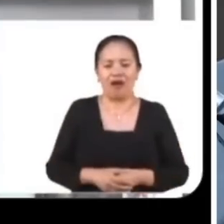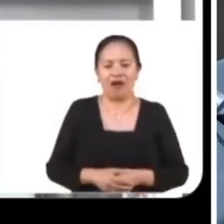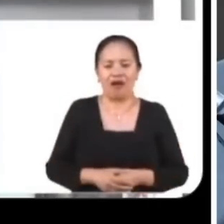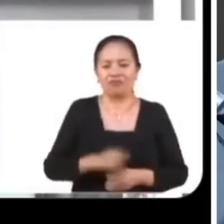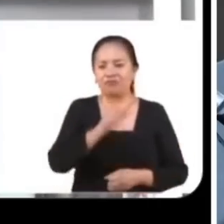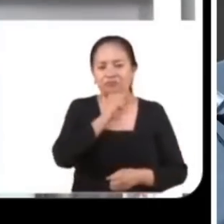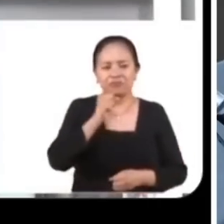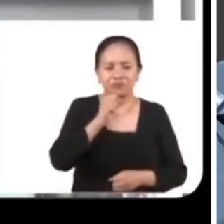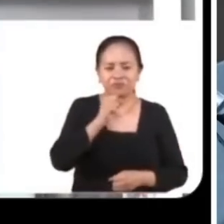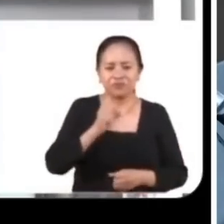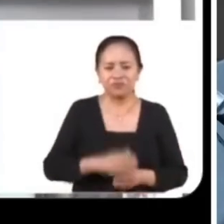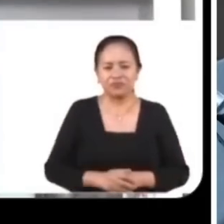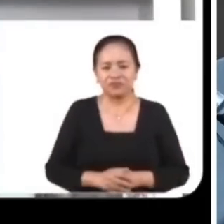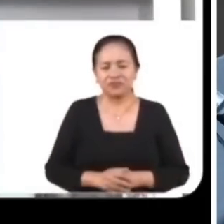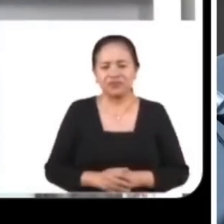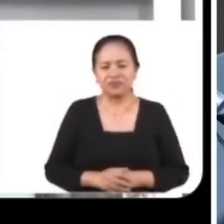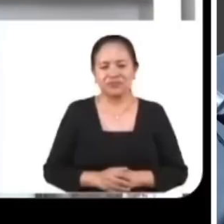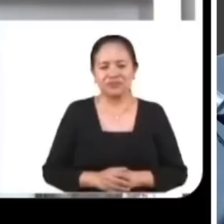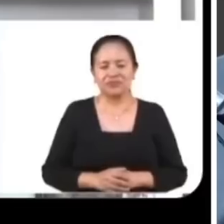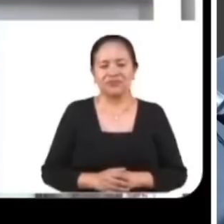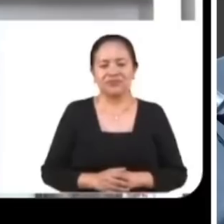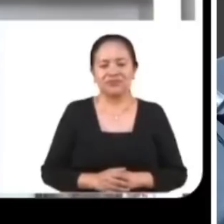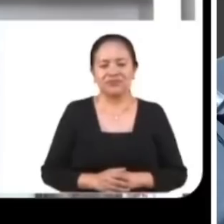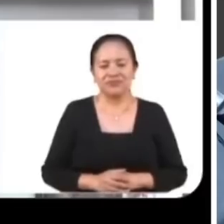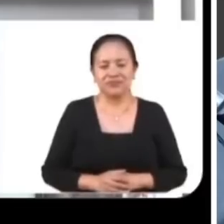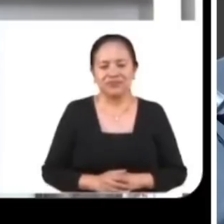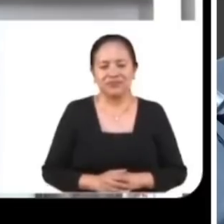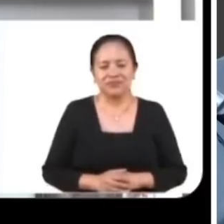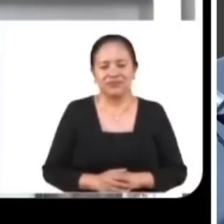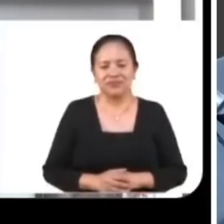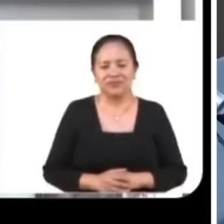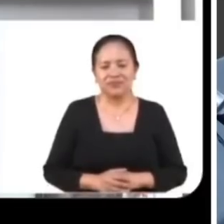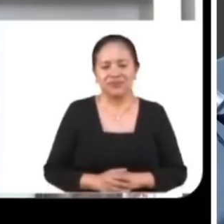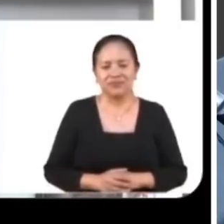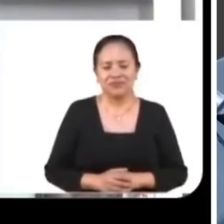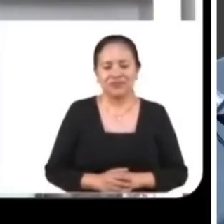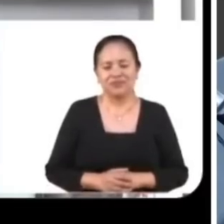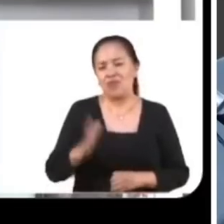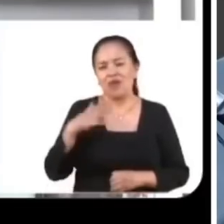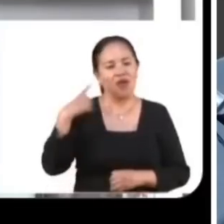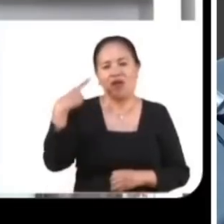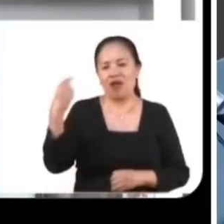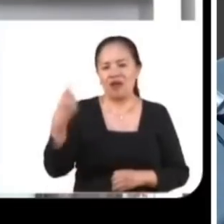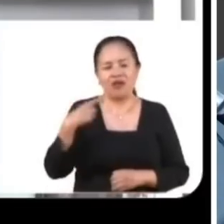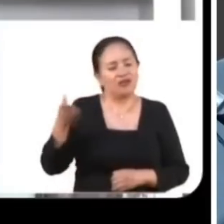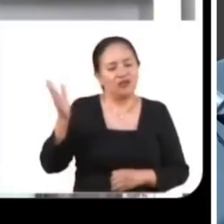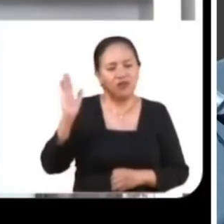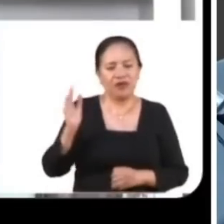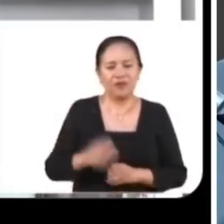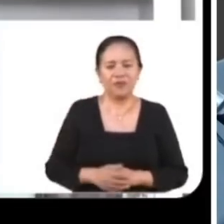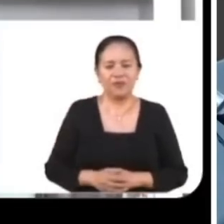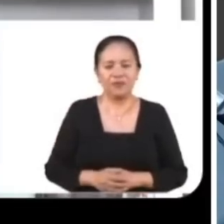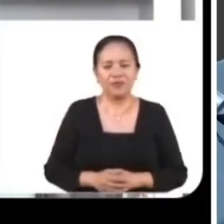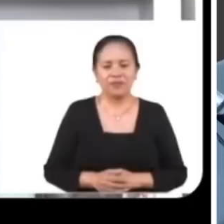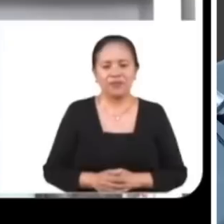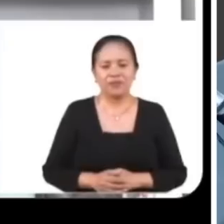sus plantas de gas Aunque el presidente decía que las plantas hidroeléctricas eran